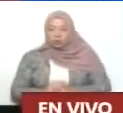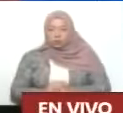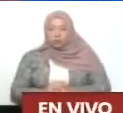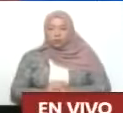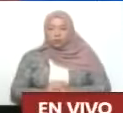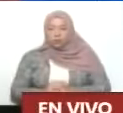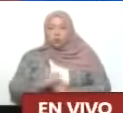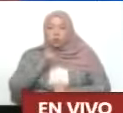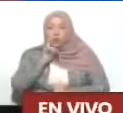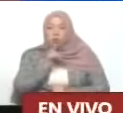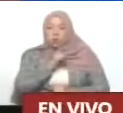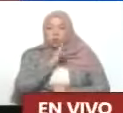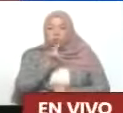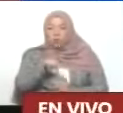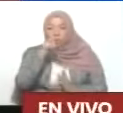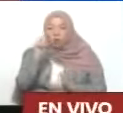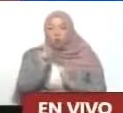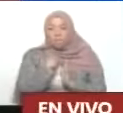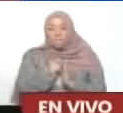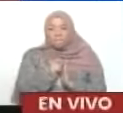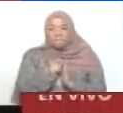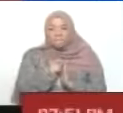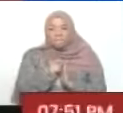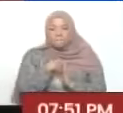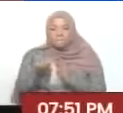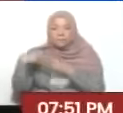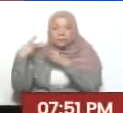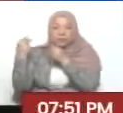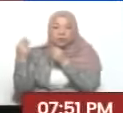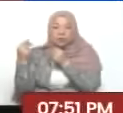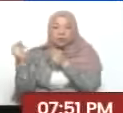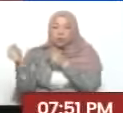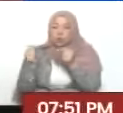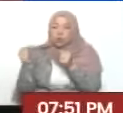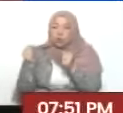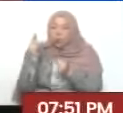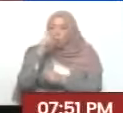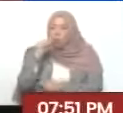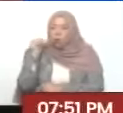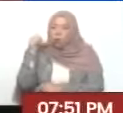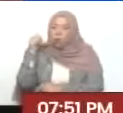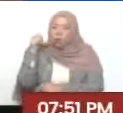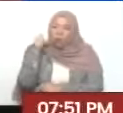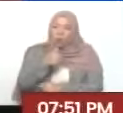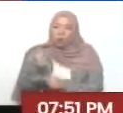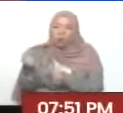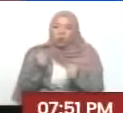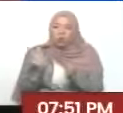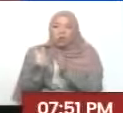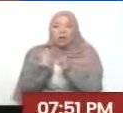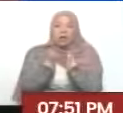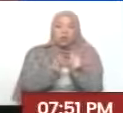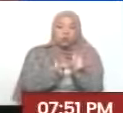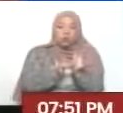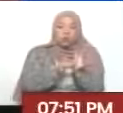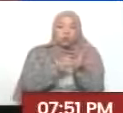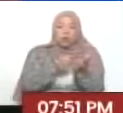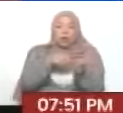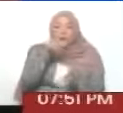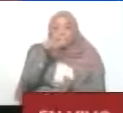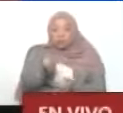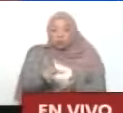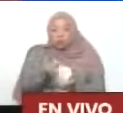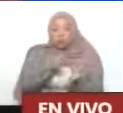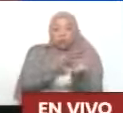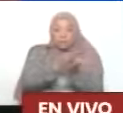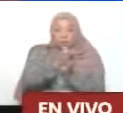Era un hombre muy espiritual. Tuvimos largas conversaciones sobre Jesucristo, sobre Mahoma,